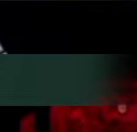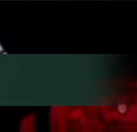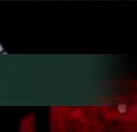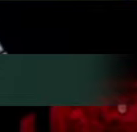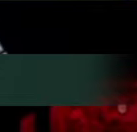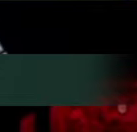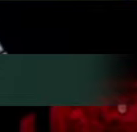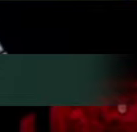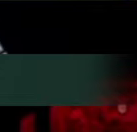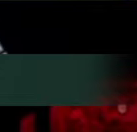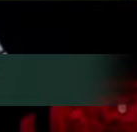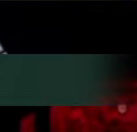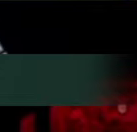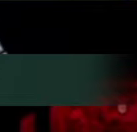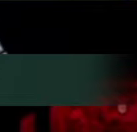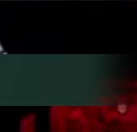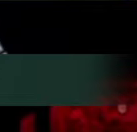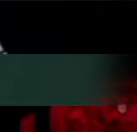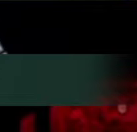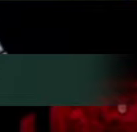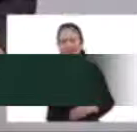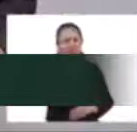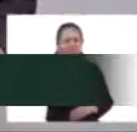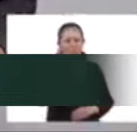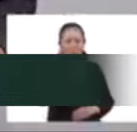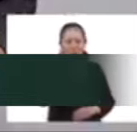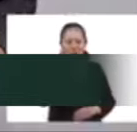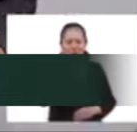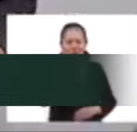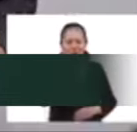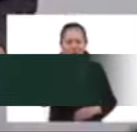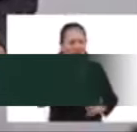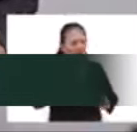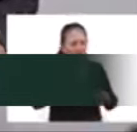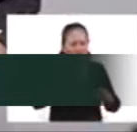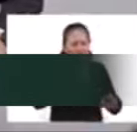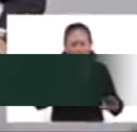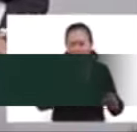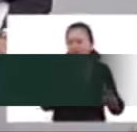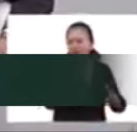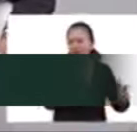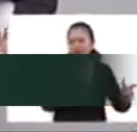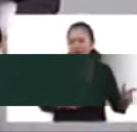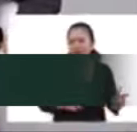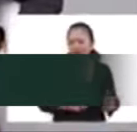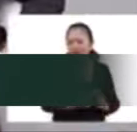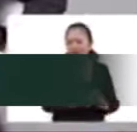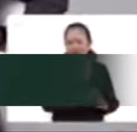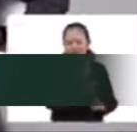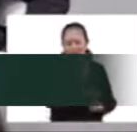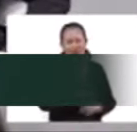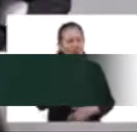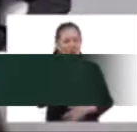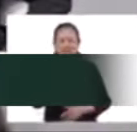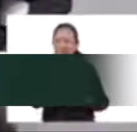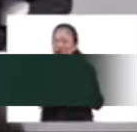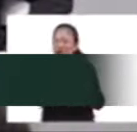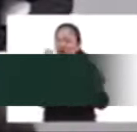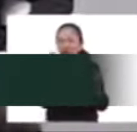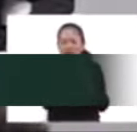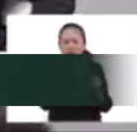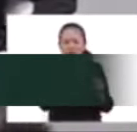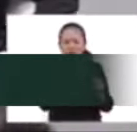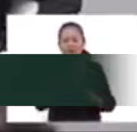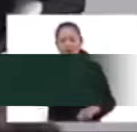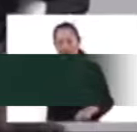justicia social y ambiental siempre van de la mano. Y más tarde participó también en el evento Calles Completas, alineando